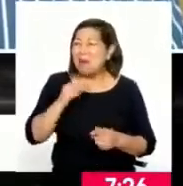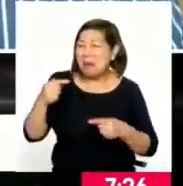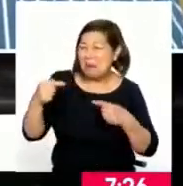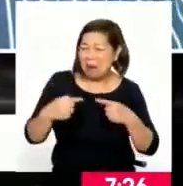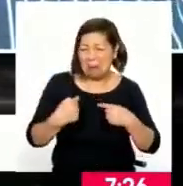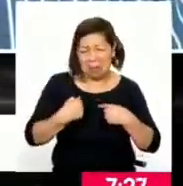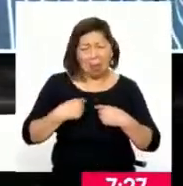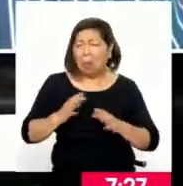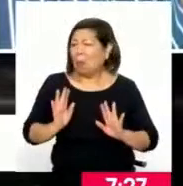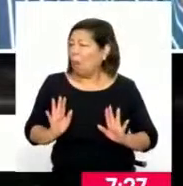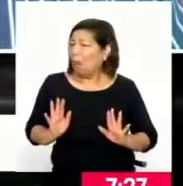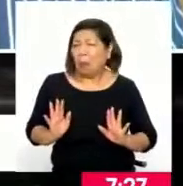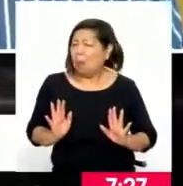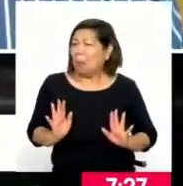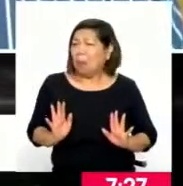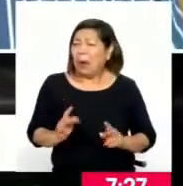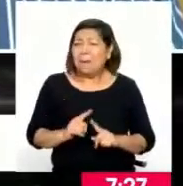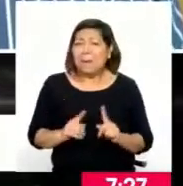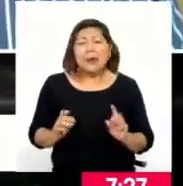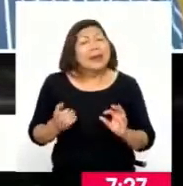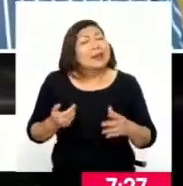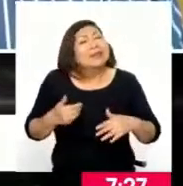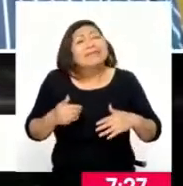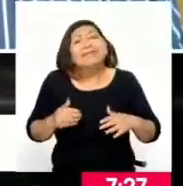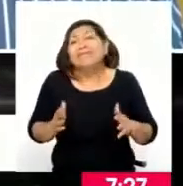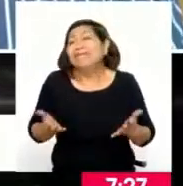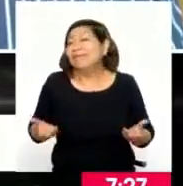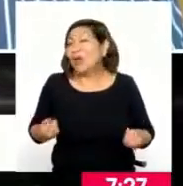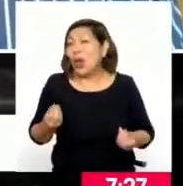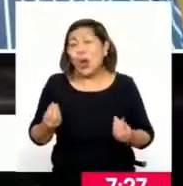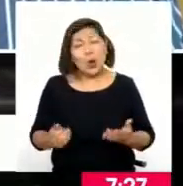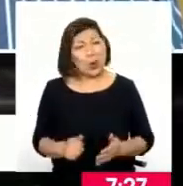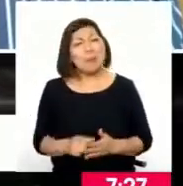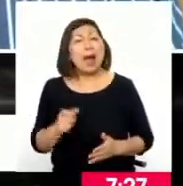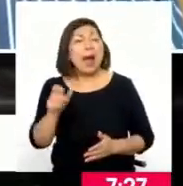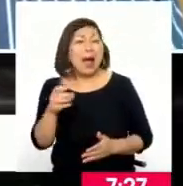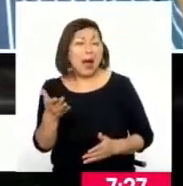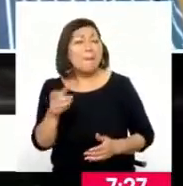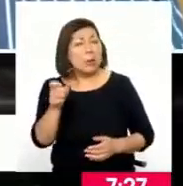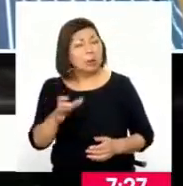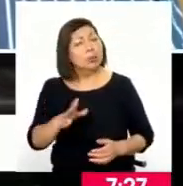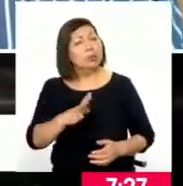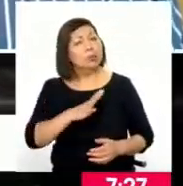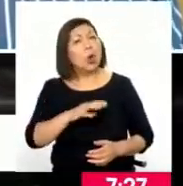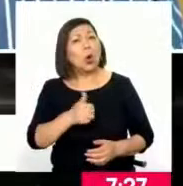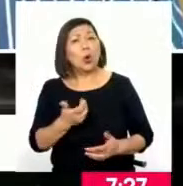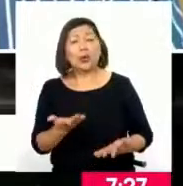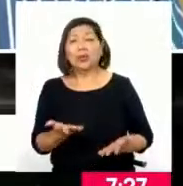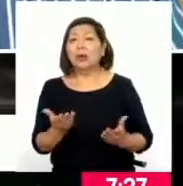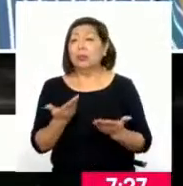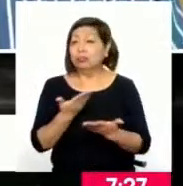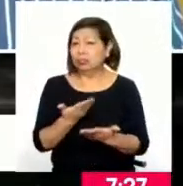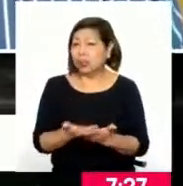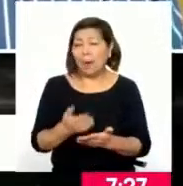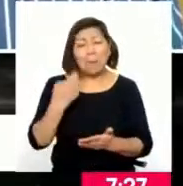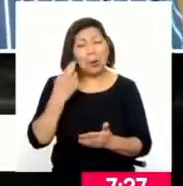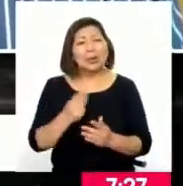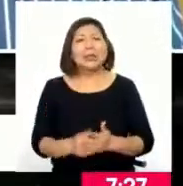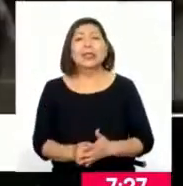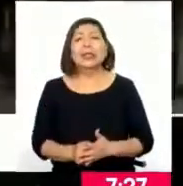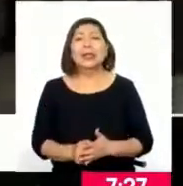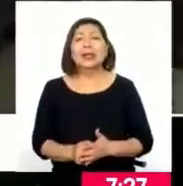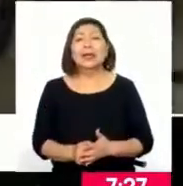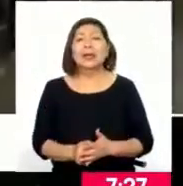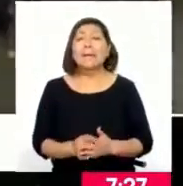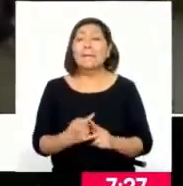pero nosotros sabemos que estas circunstancias son así, pues, ¿no? Así como hay personas serias, también hay los que persiguen propósitos políticos. Uh-huh. Y en el